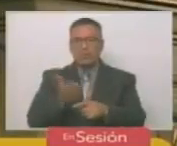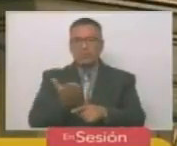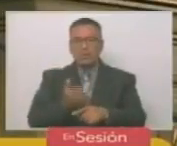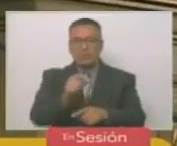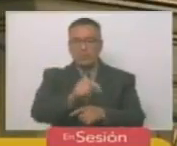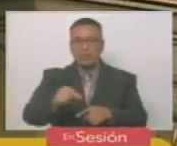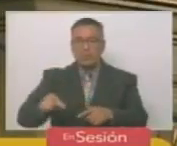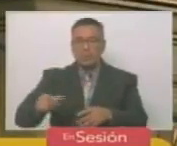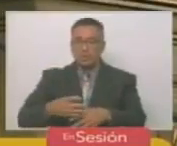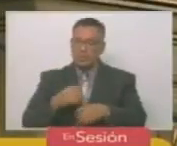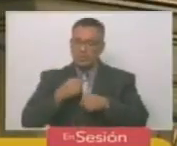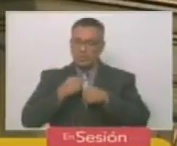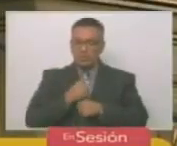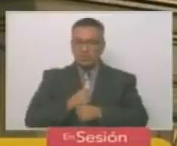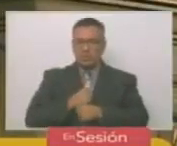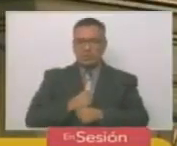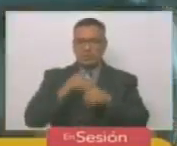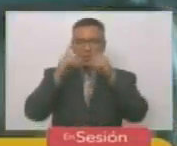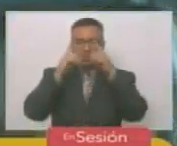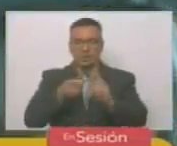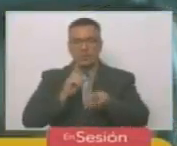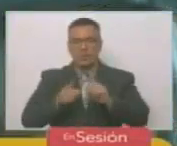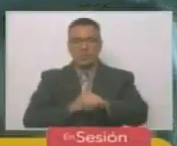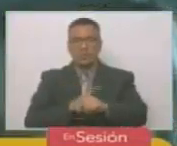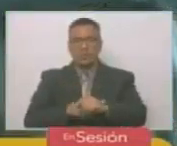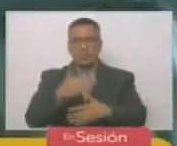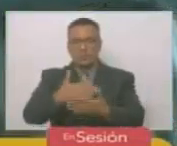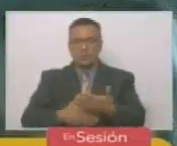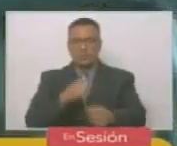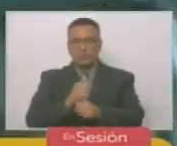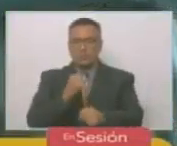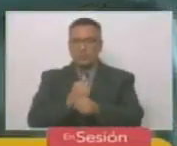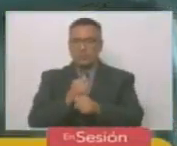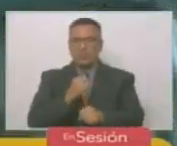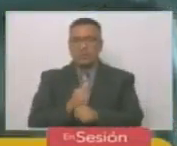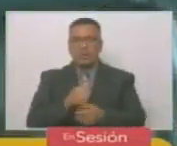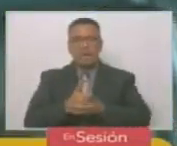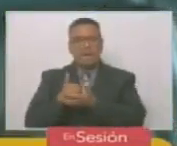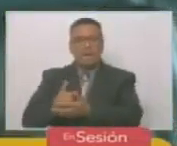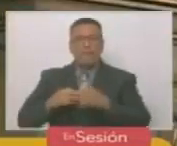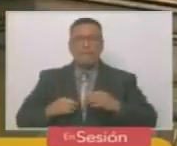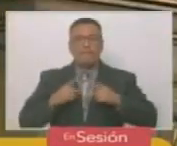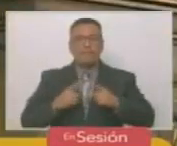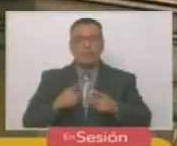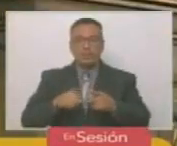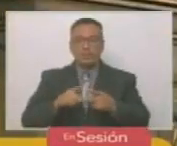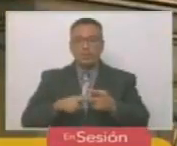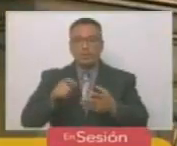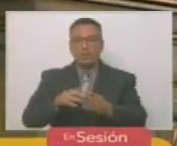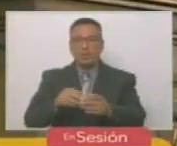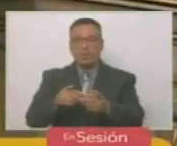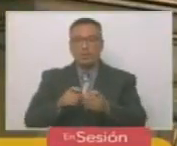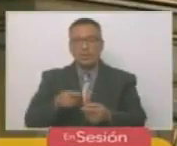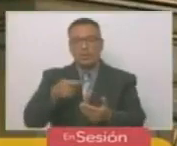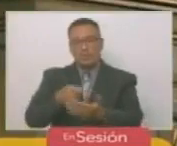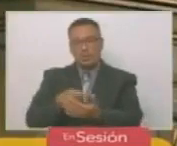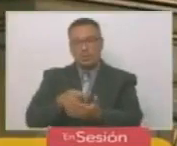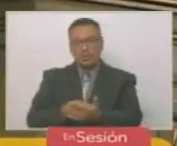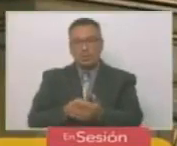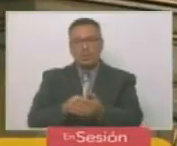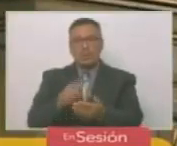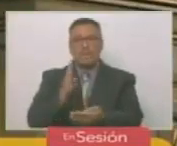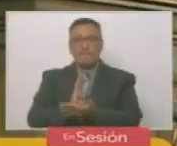persona aspirante a determinada situación académica laboral, beneficios de salud en seguro, créditos bancarios,